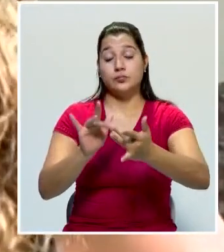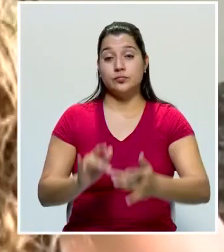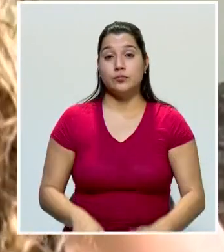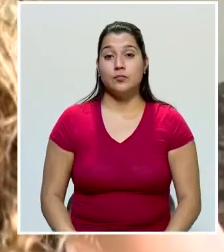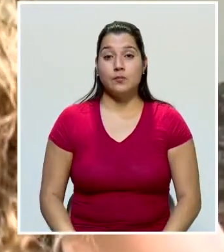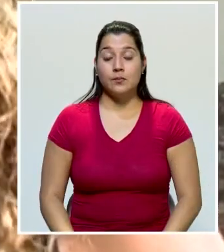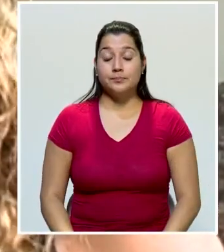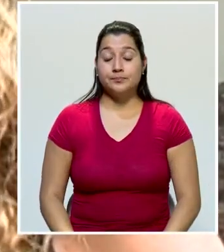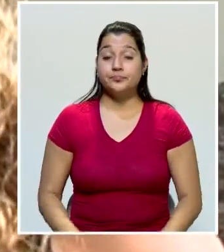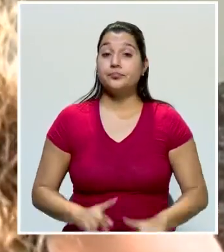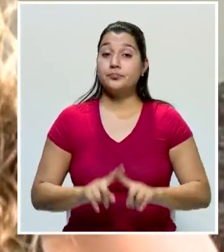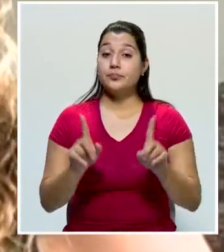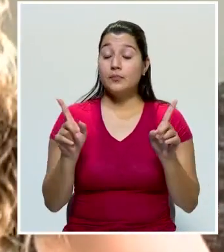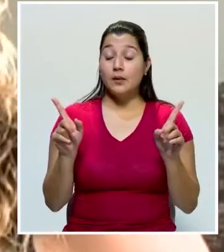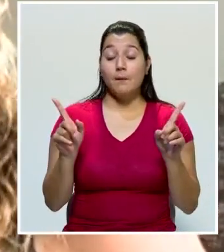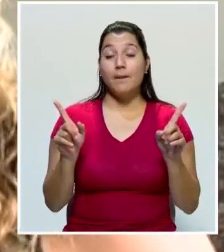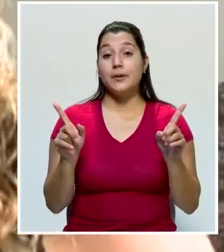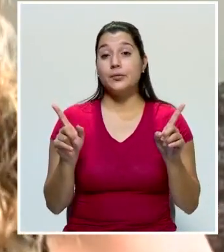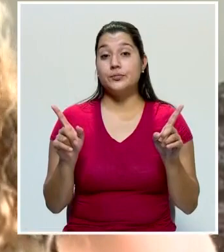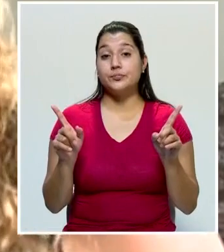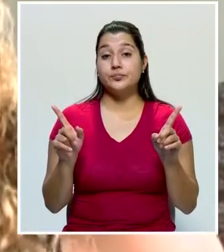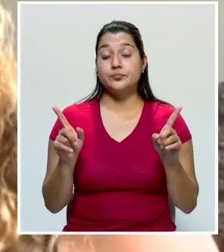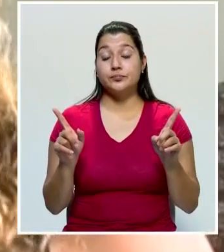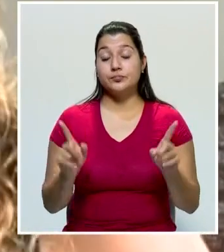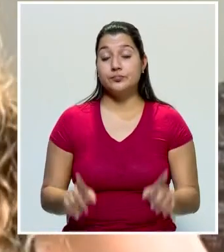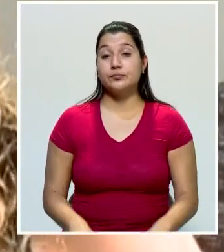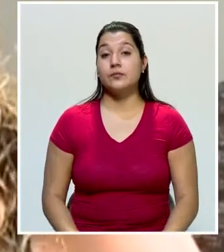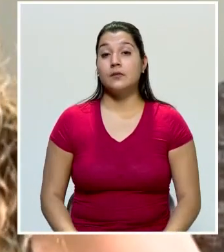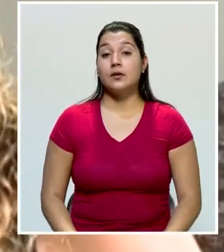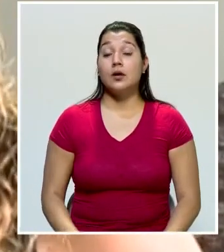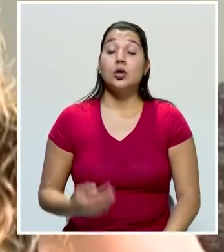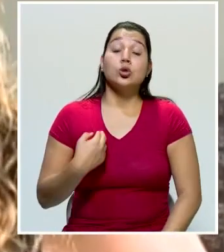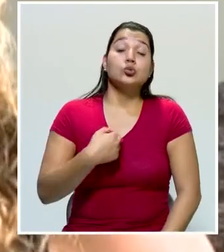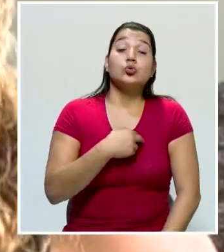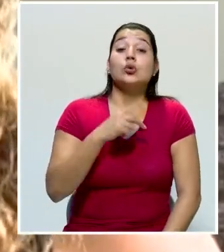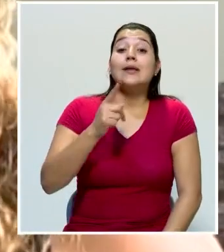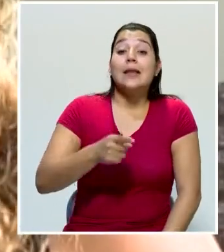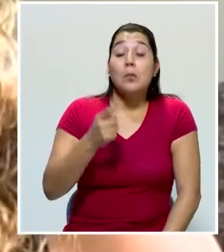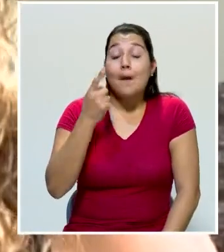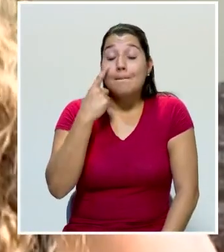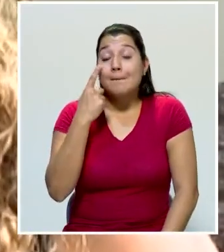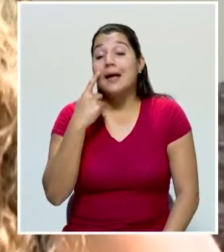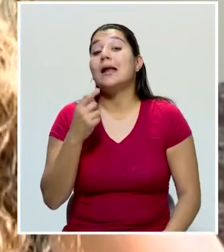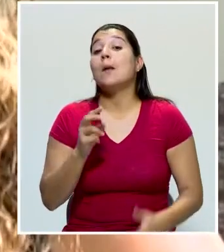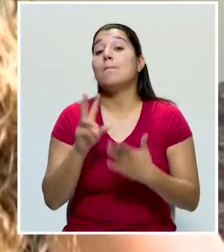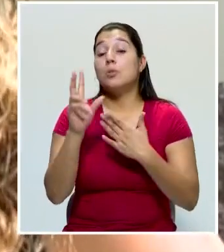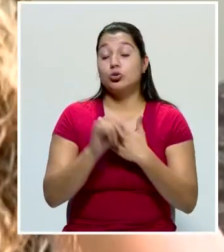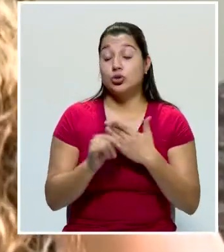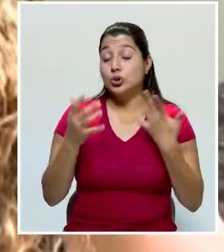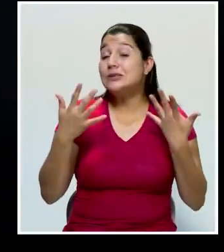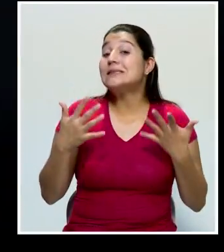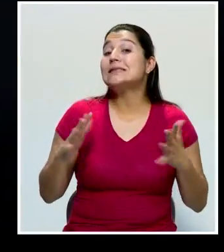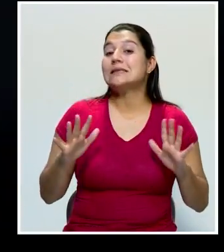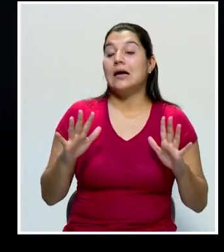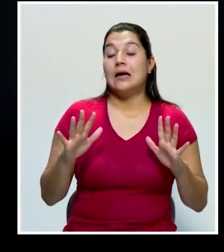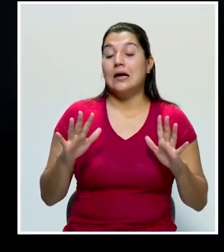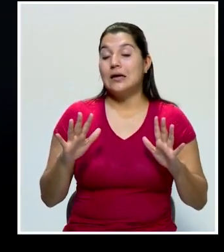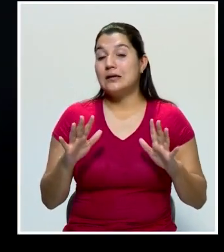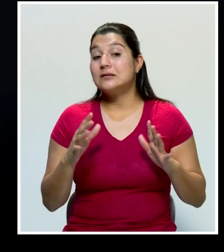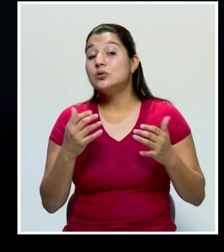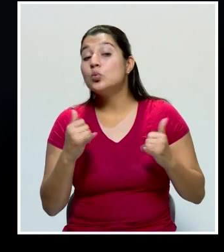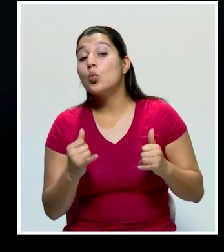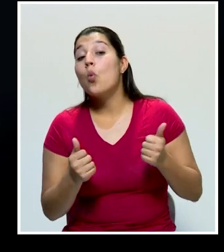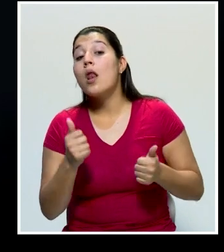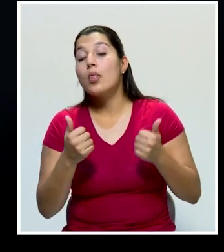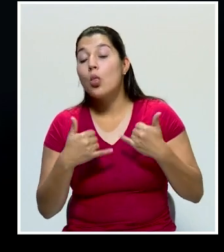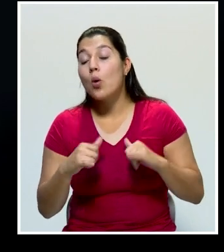aspecto. Sin embargo, pues habría que ver los proyectos que estén todavía ahí pendientes. Uno de los aspectos